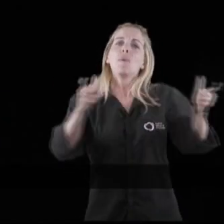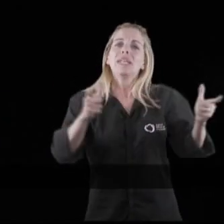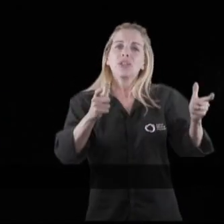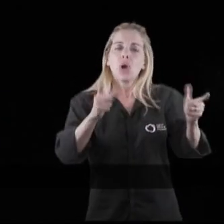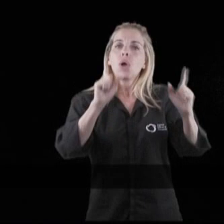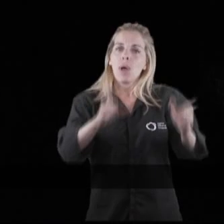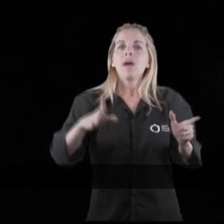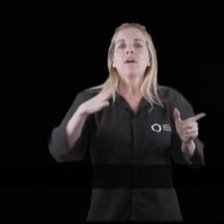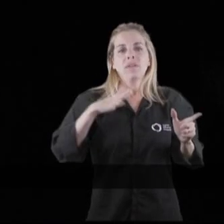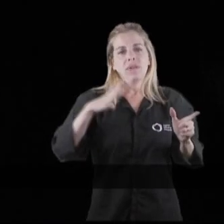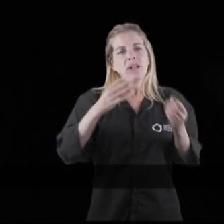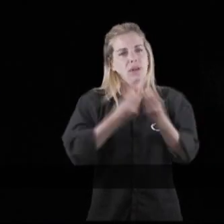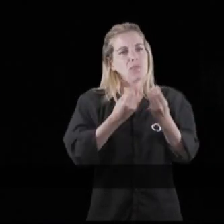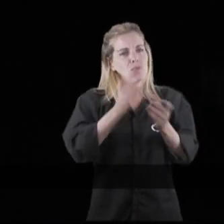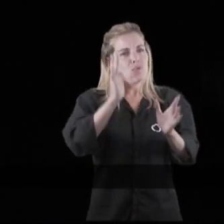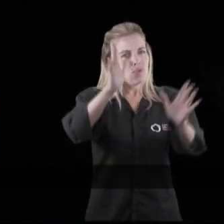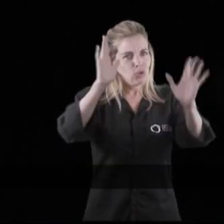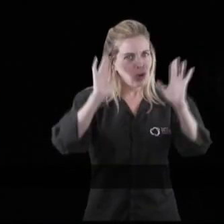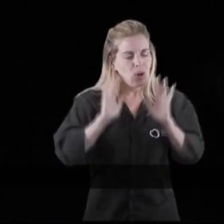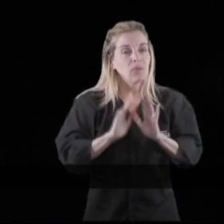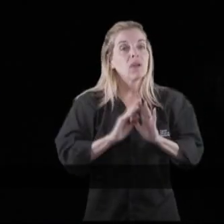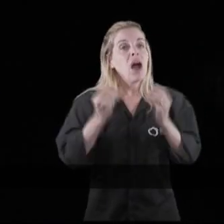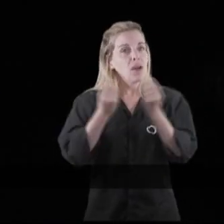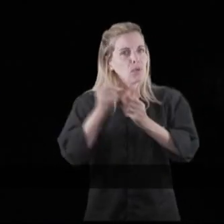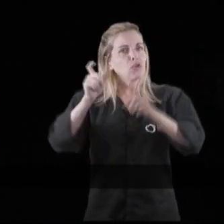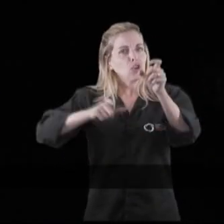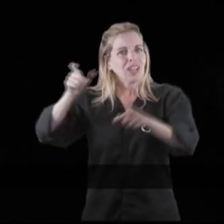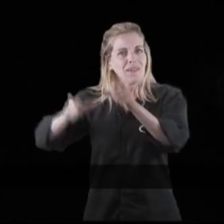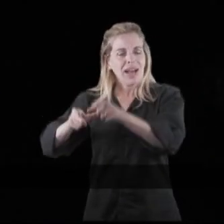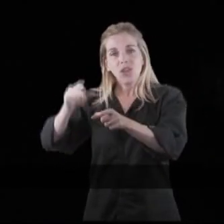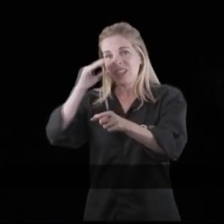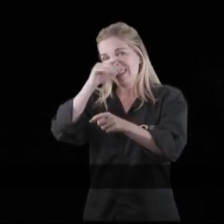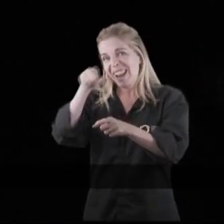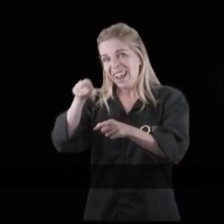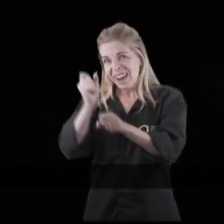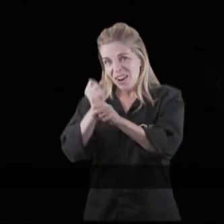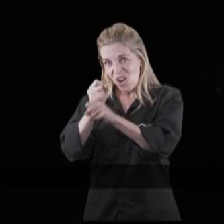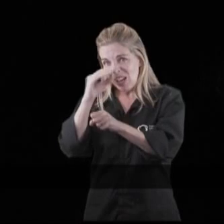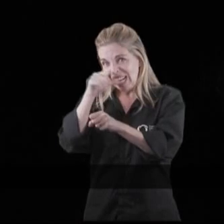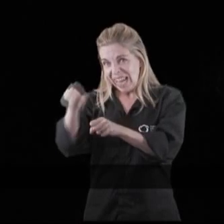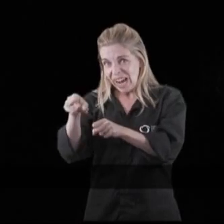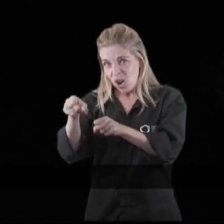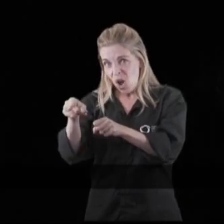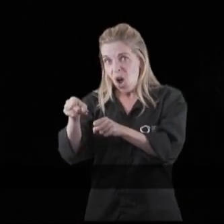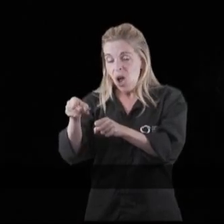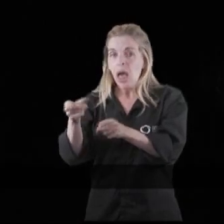los trabajadores de la economía popular se formalicen y pasen a trabajar en la economía